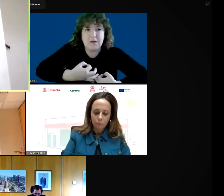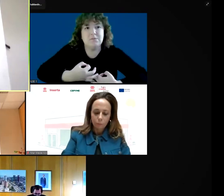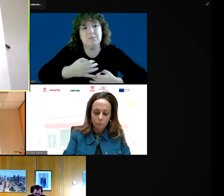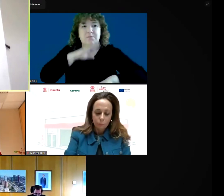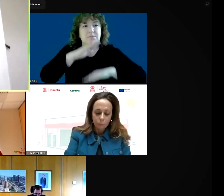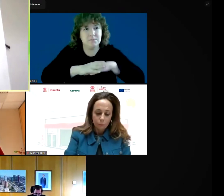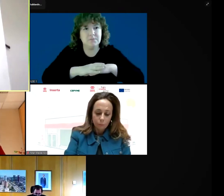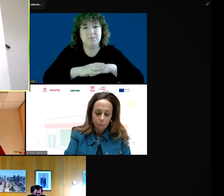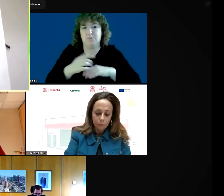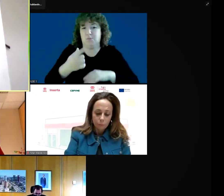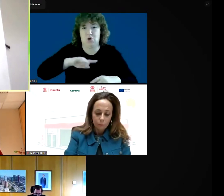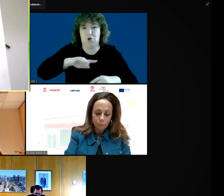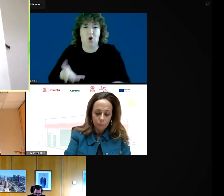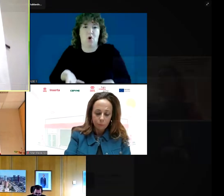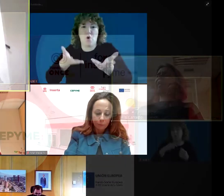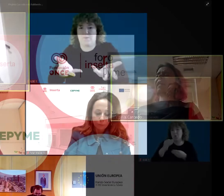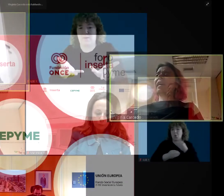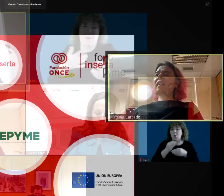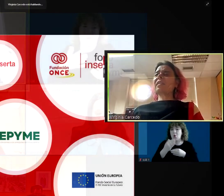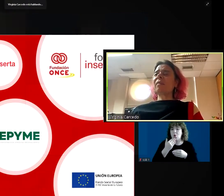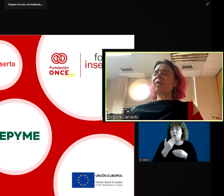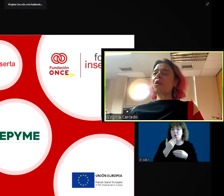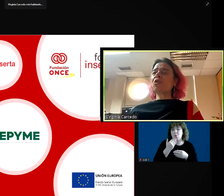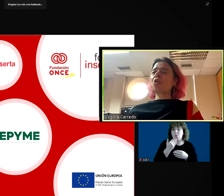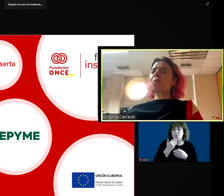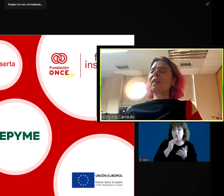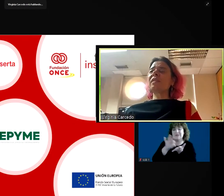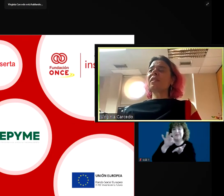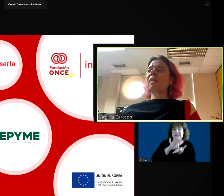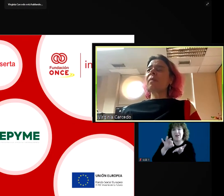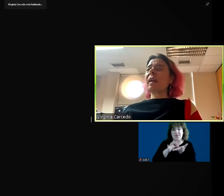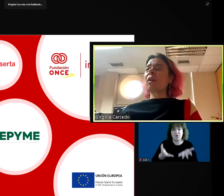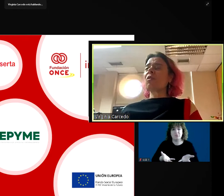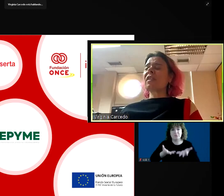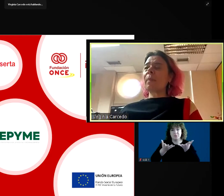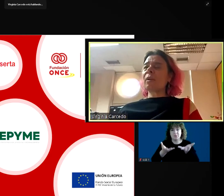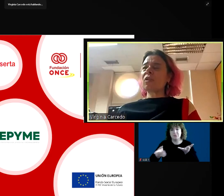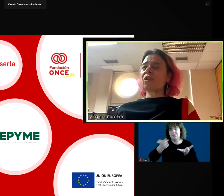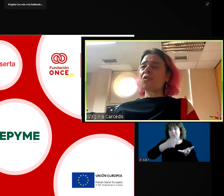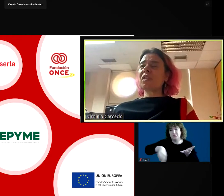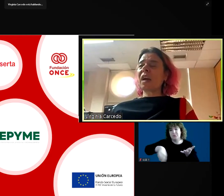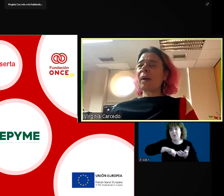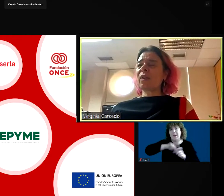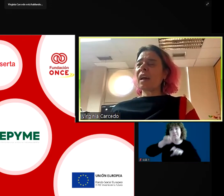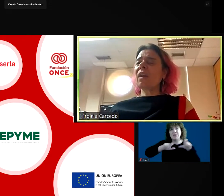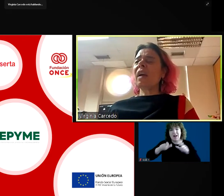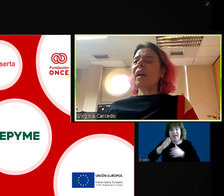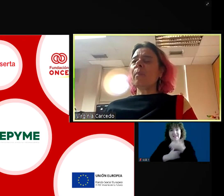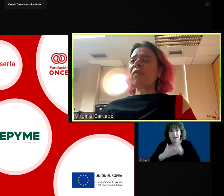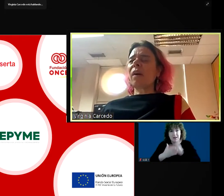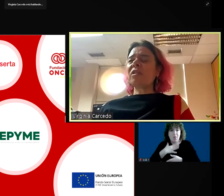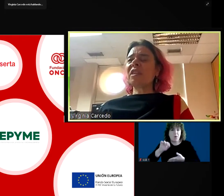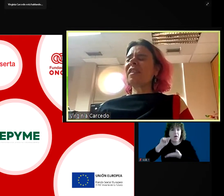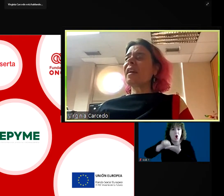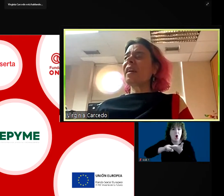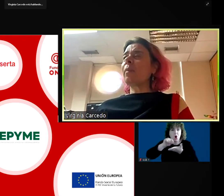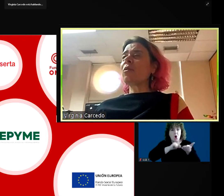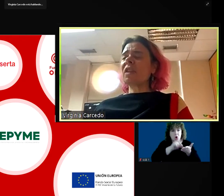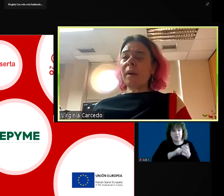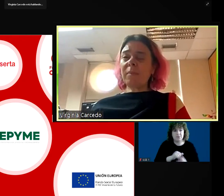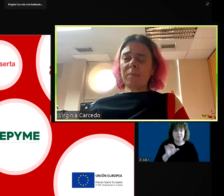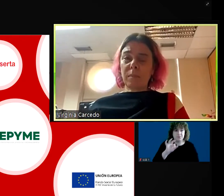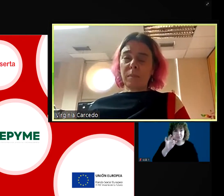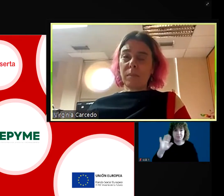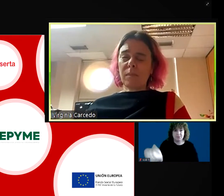pues estaremos ahí a vuestro lado. La directora adjunta de formación, empleo y transformación de Fundación 11 y secretaria general de Inserta